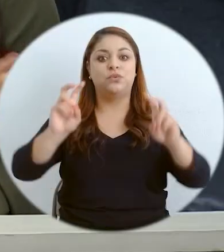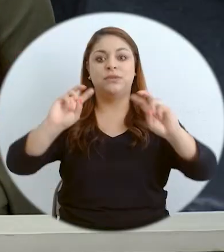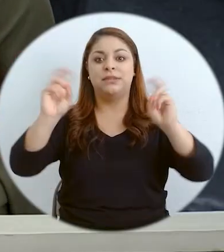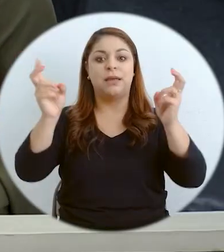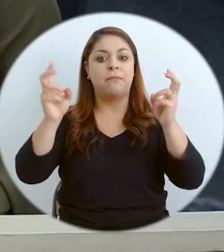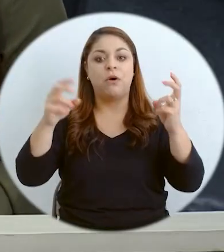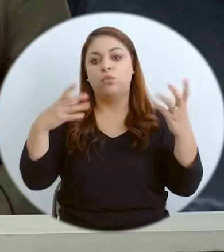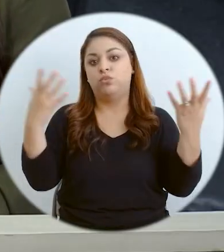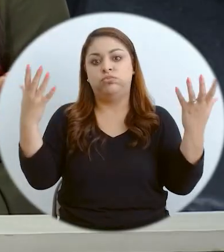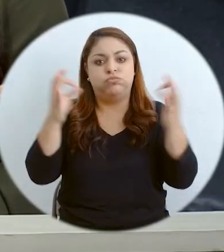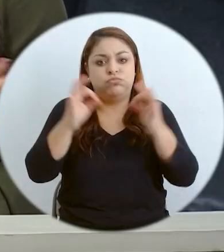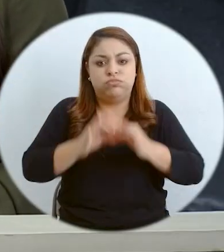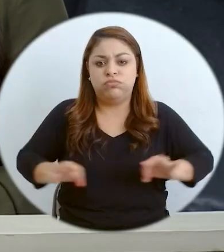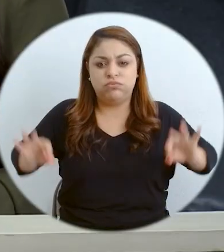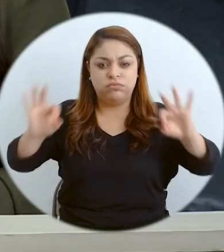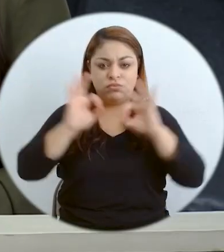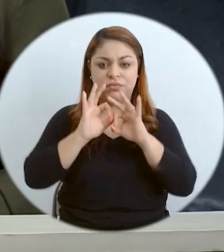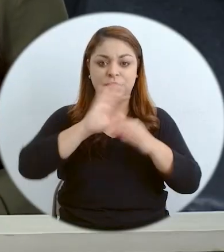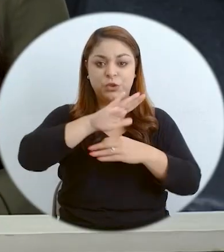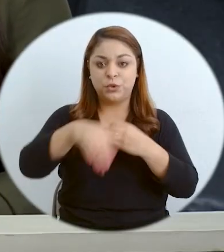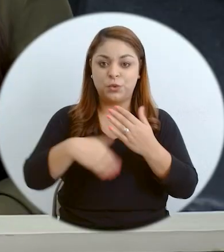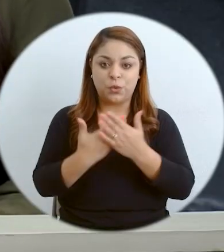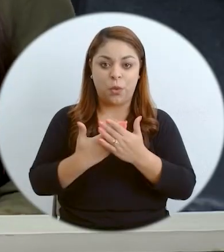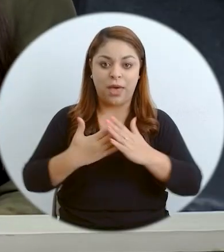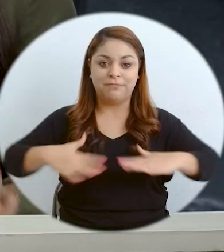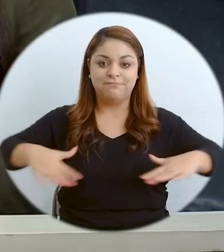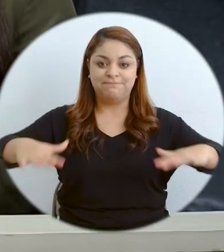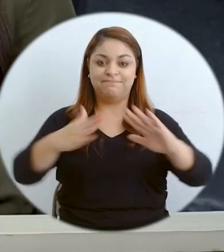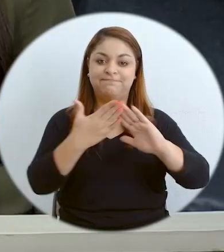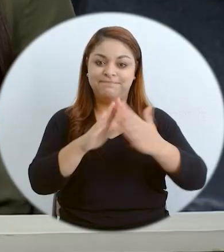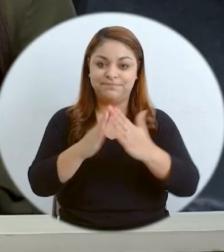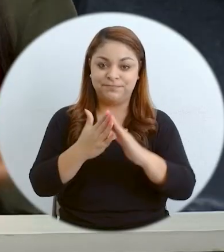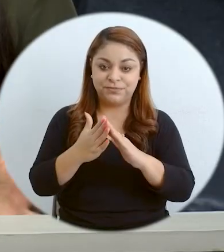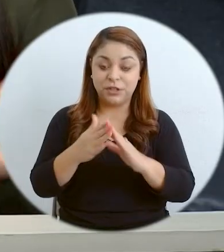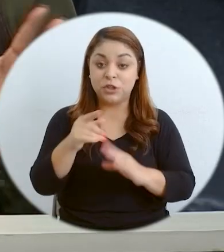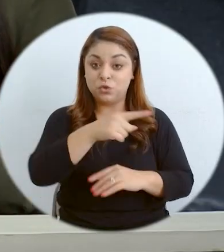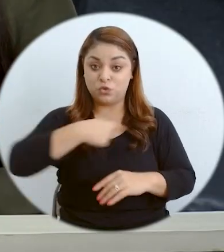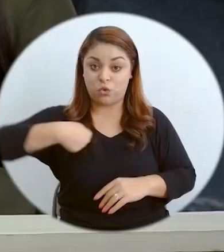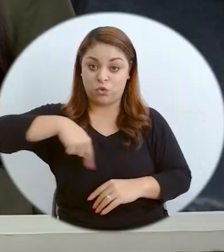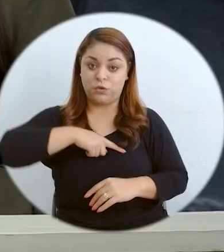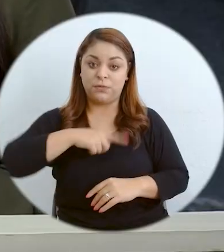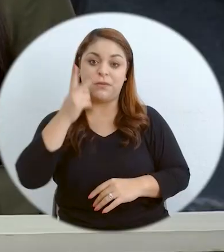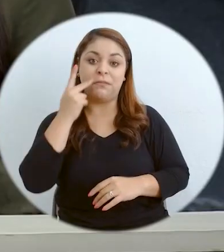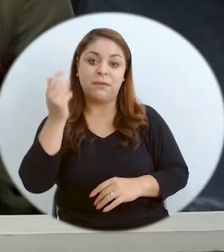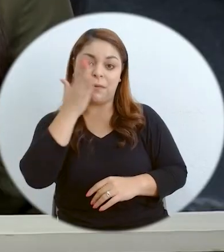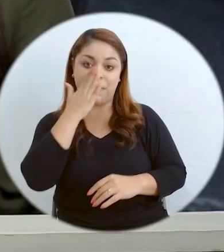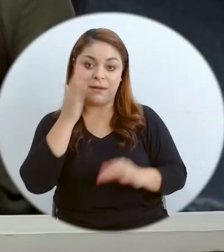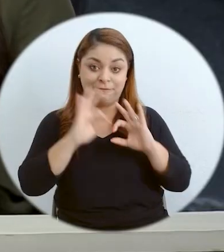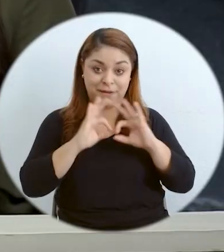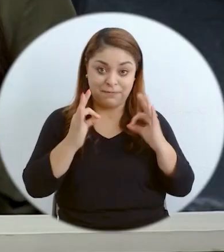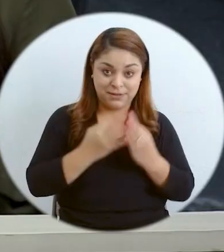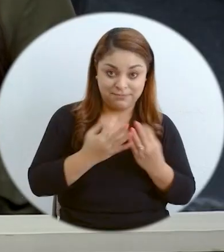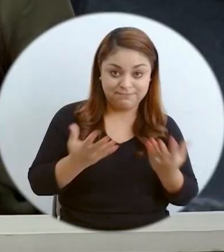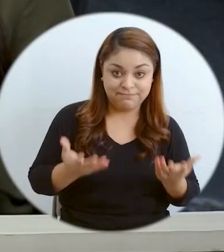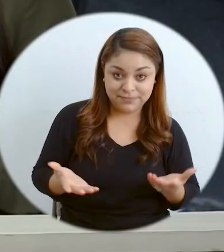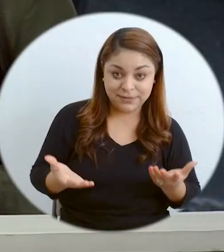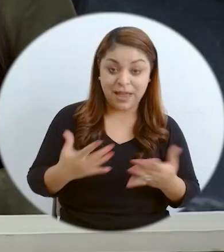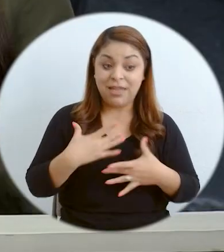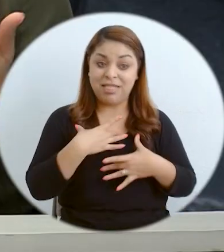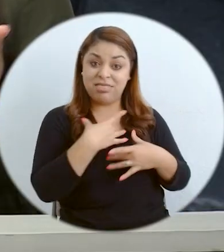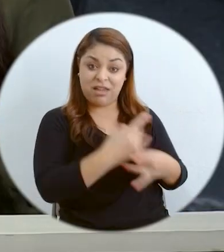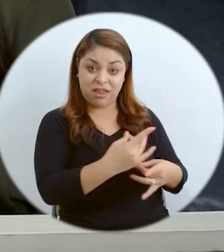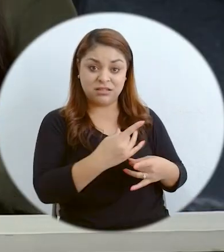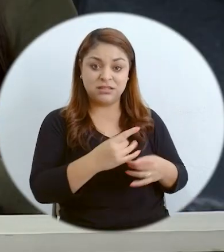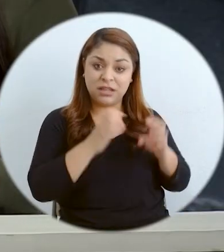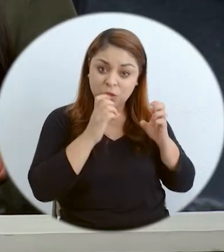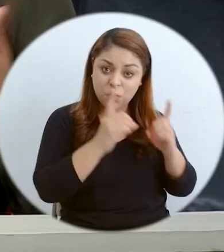tema transversal para toda la sociedad. Si como padres y madres de familia tenemos un interés por la educación